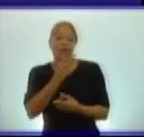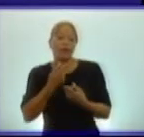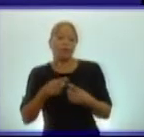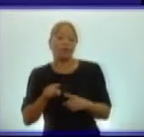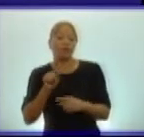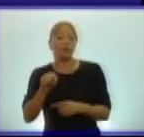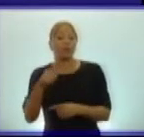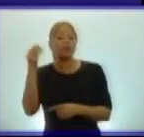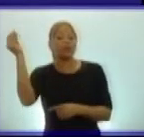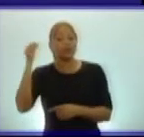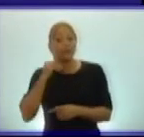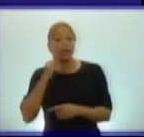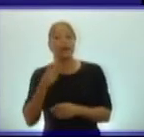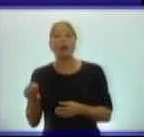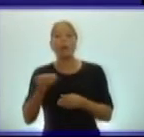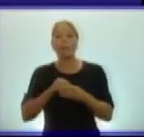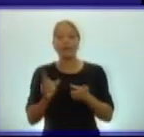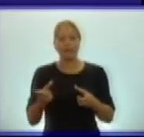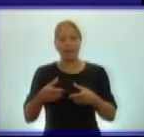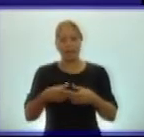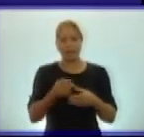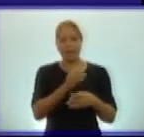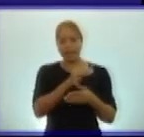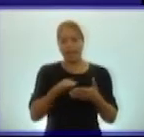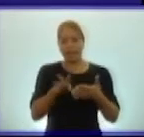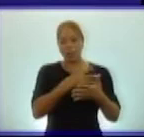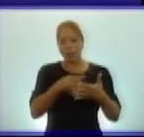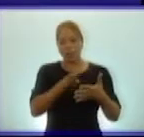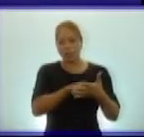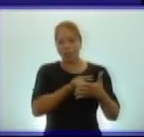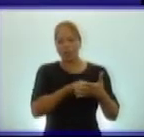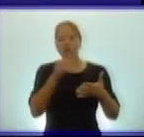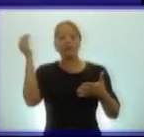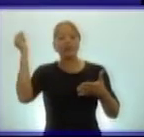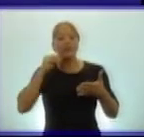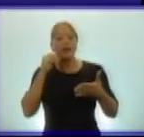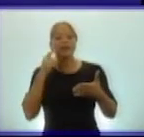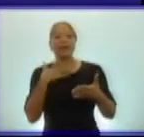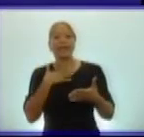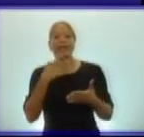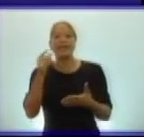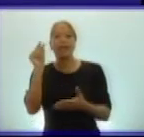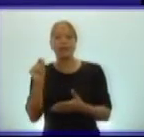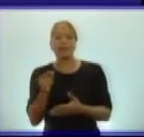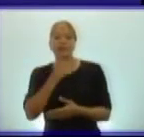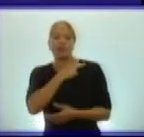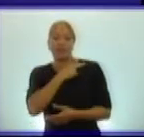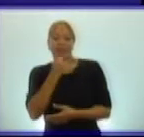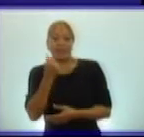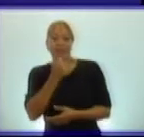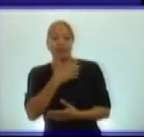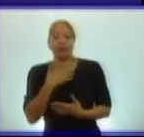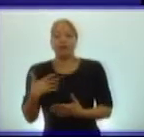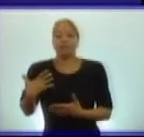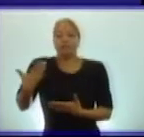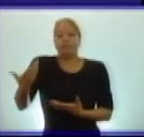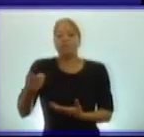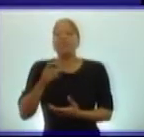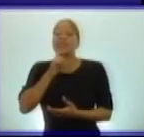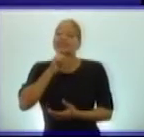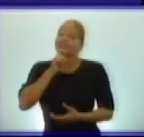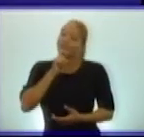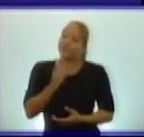sea capaz de completar el cuadro anterior, se va a dar cuenta cuán lujosa era la vida del señor feudal y cuán difícil y